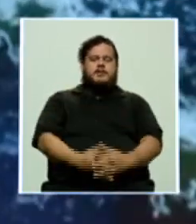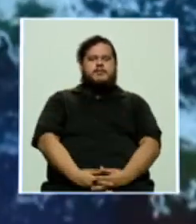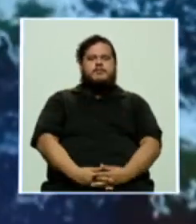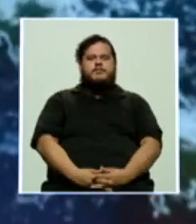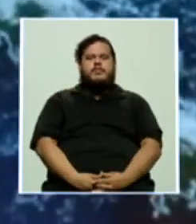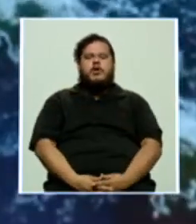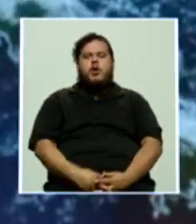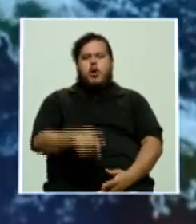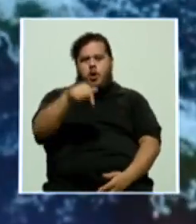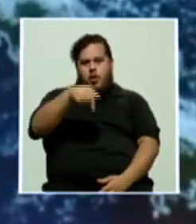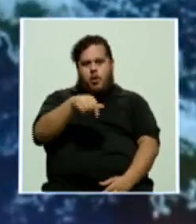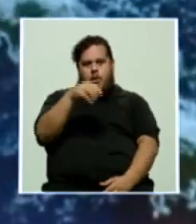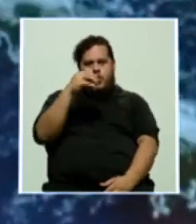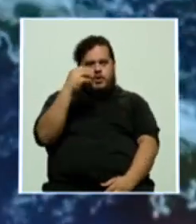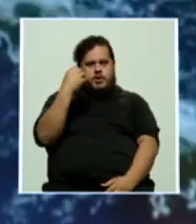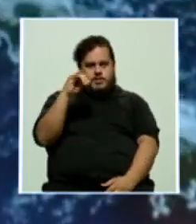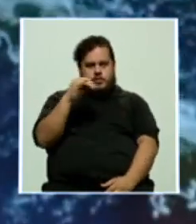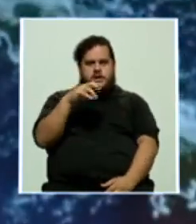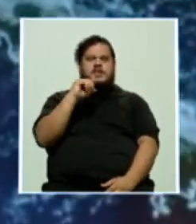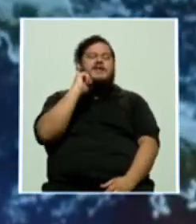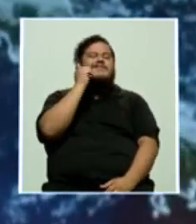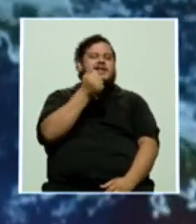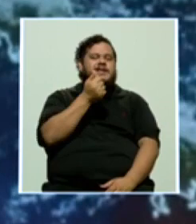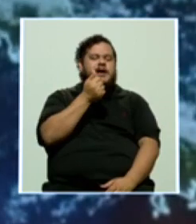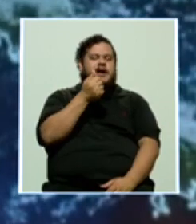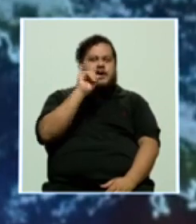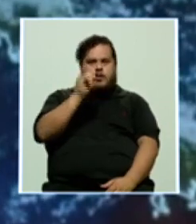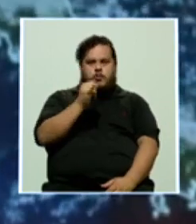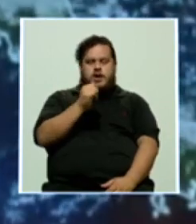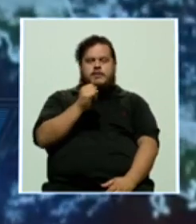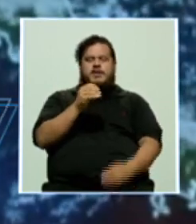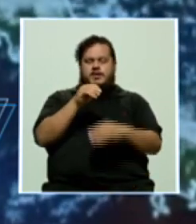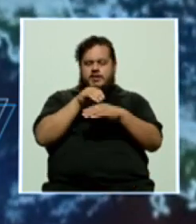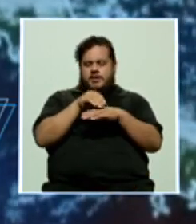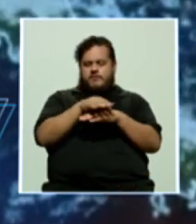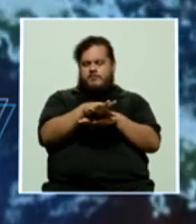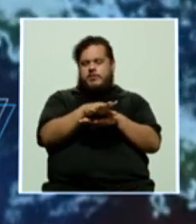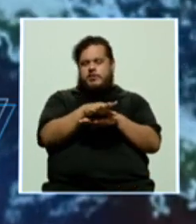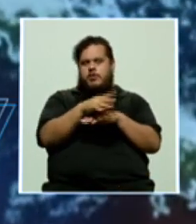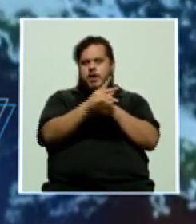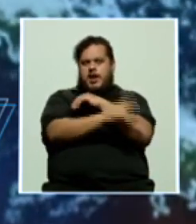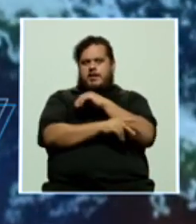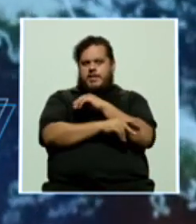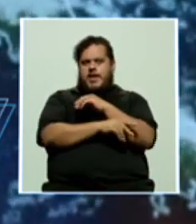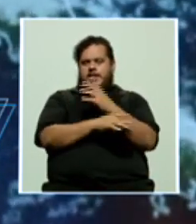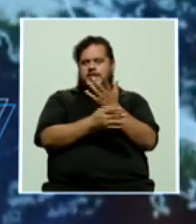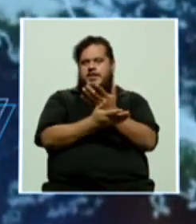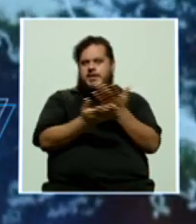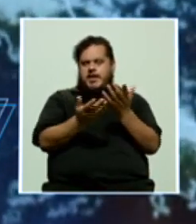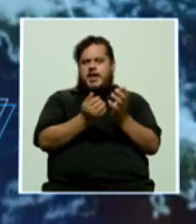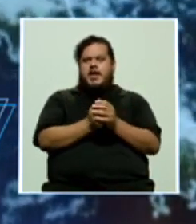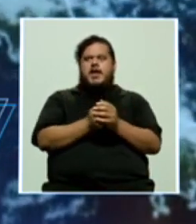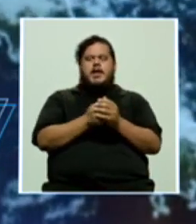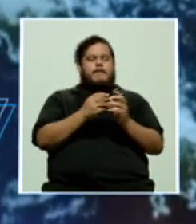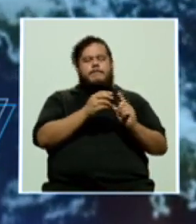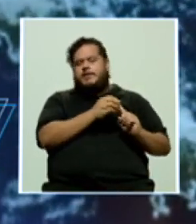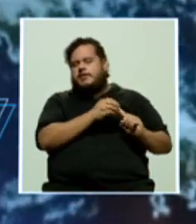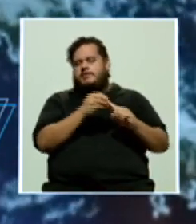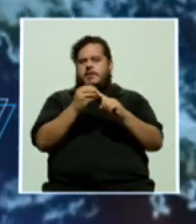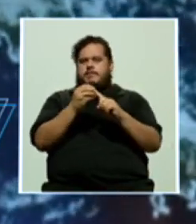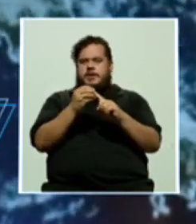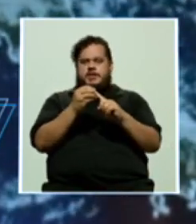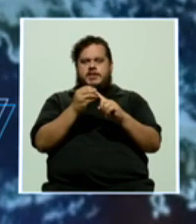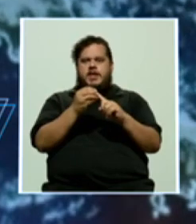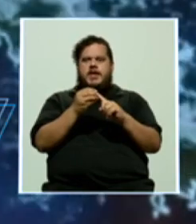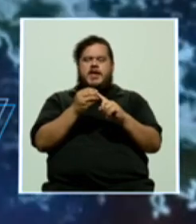Durante hoy miércoles y también mañana jueves estará influenciando al país. Su principal efecto se estará dando particularmente en estas